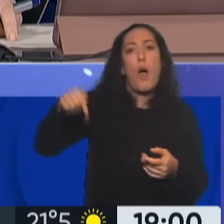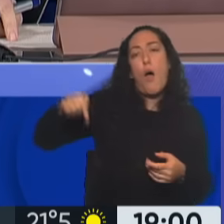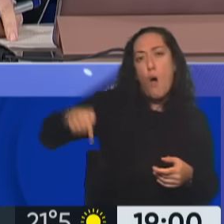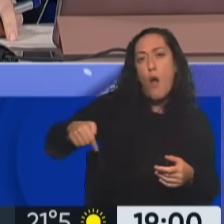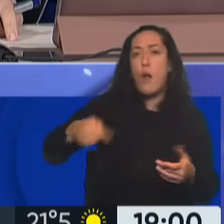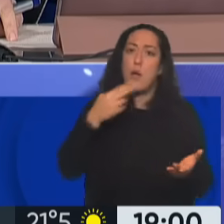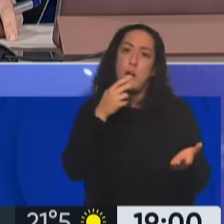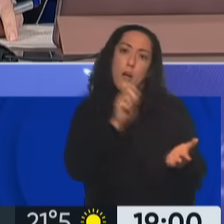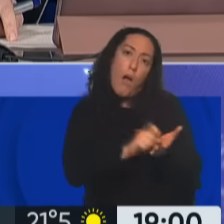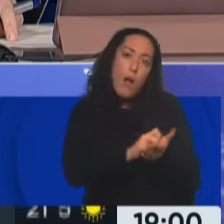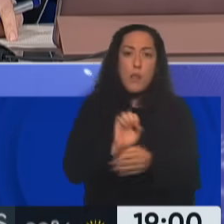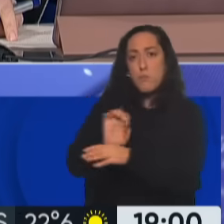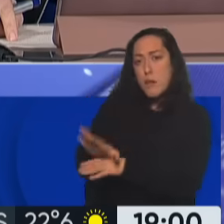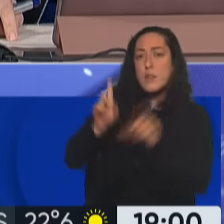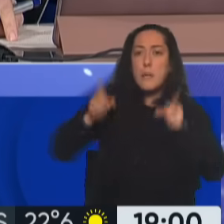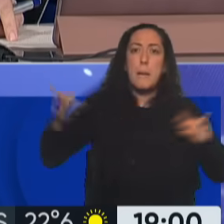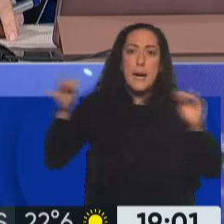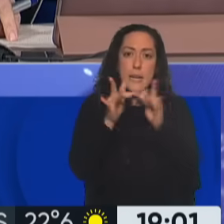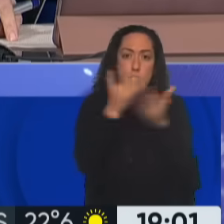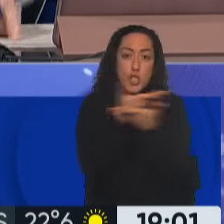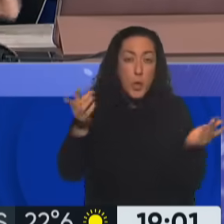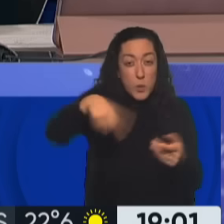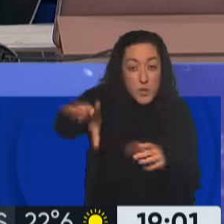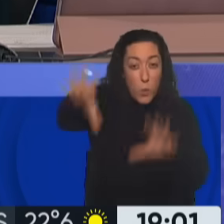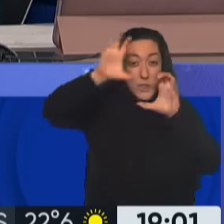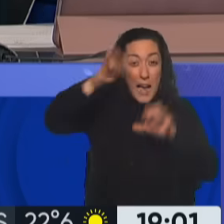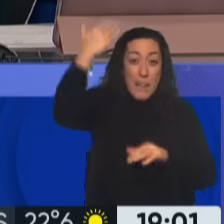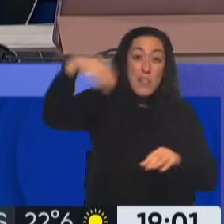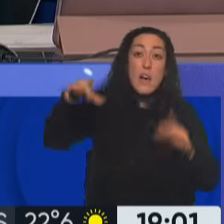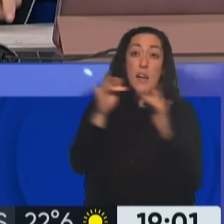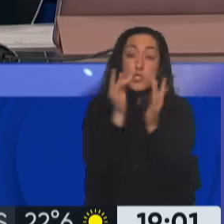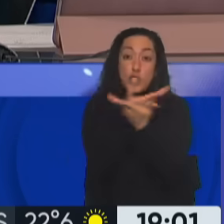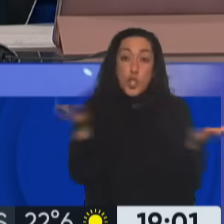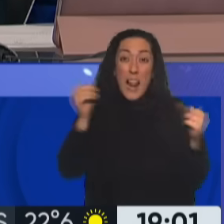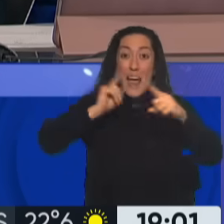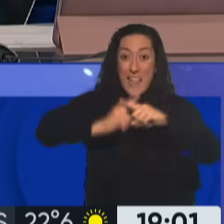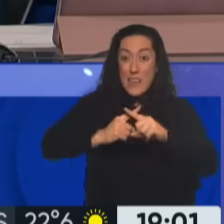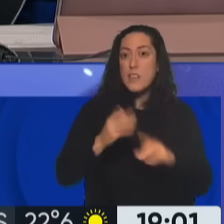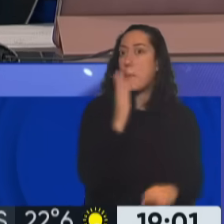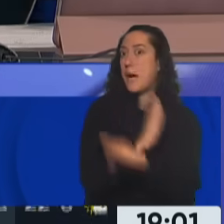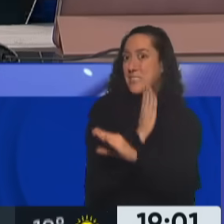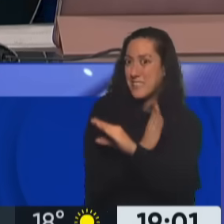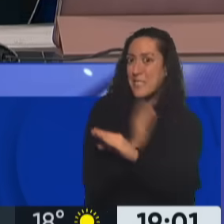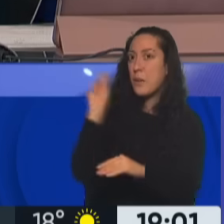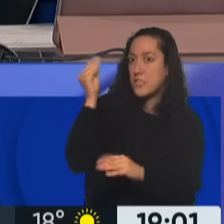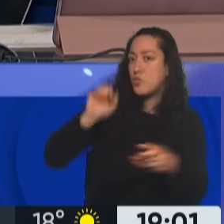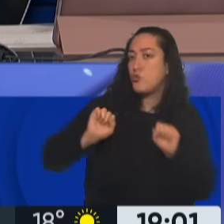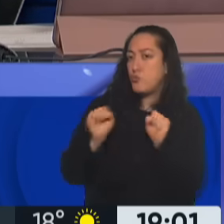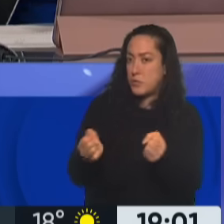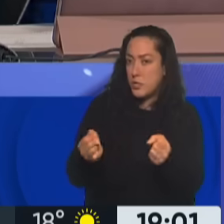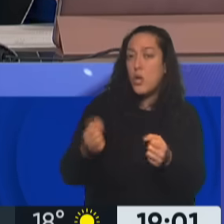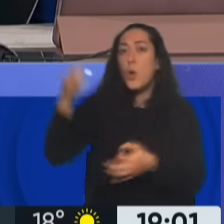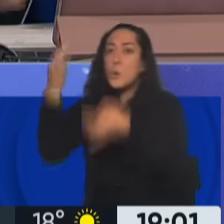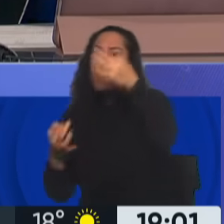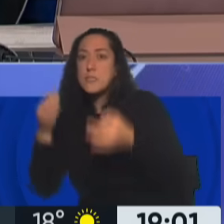el tema de las redes sociales. Recordemos que estuvo suspendido X, la red de Elon Musk. En Brasil también hay una batalla entre la